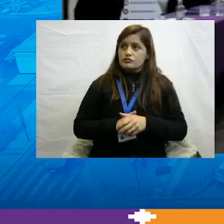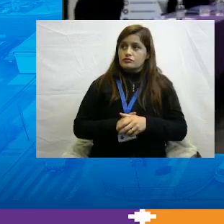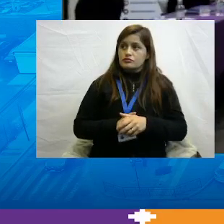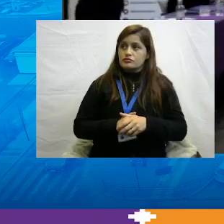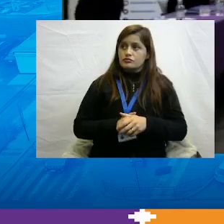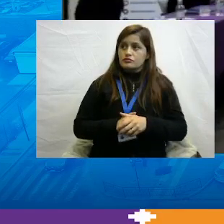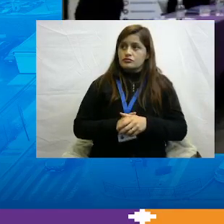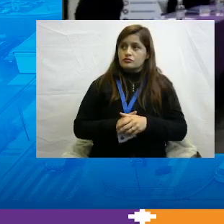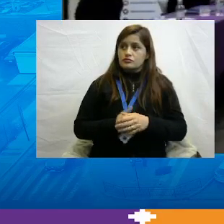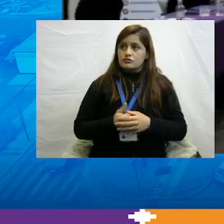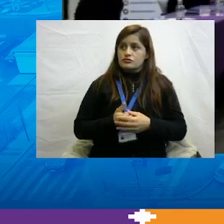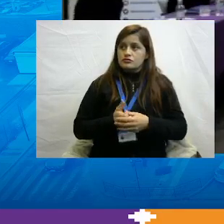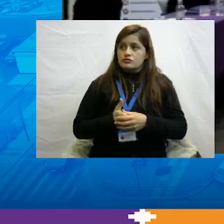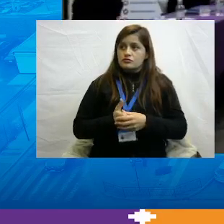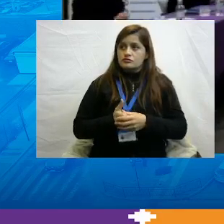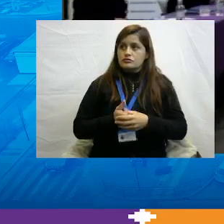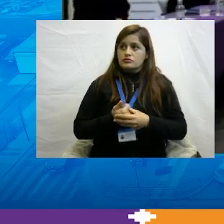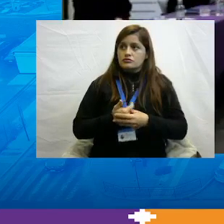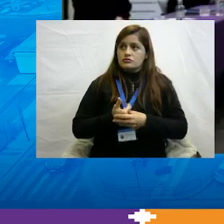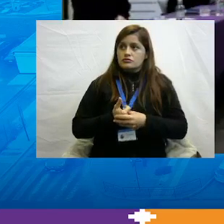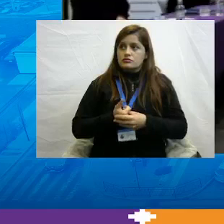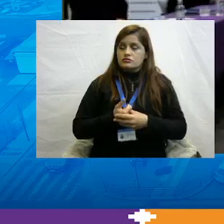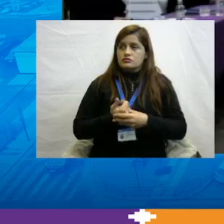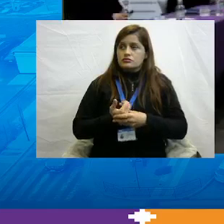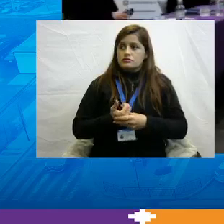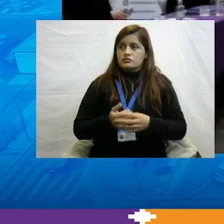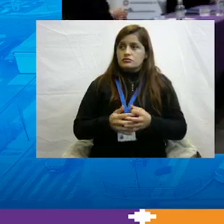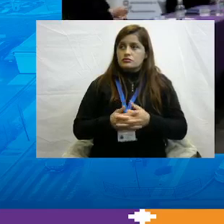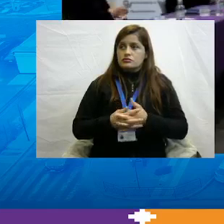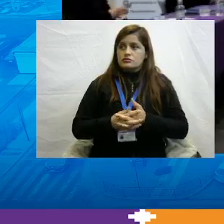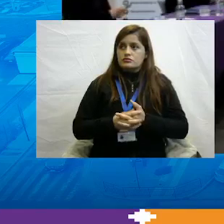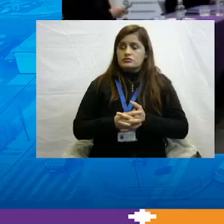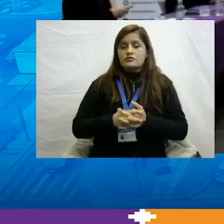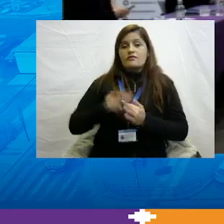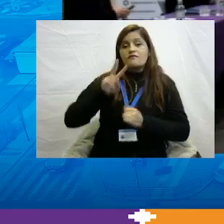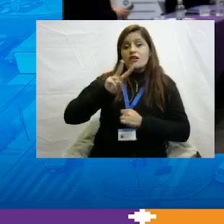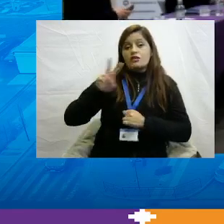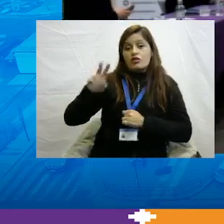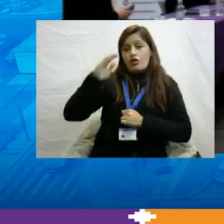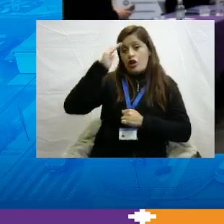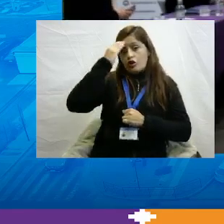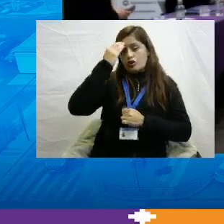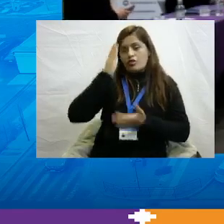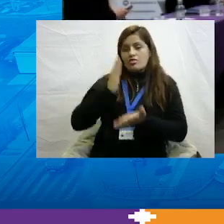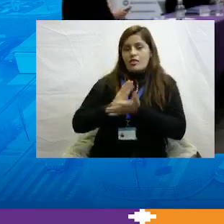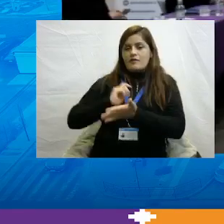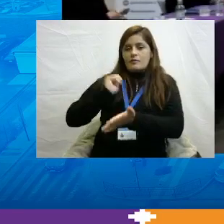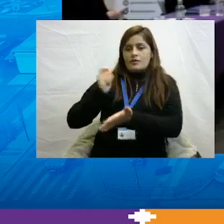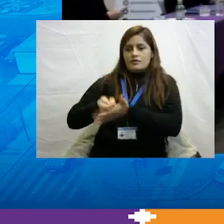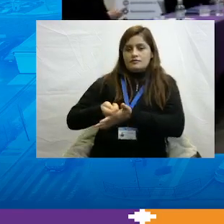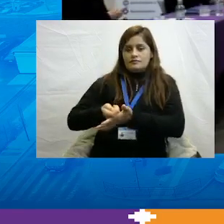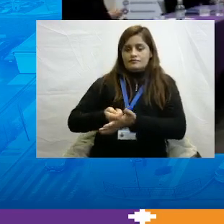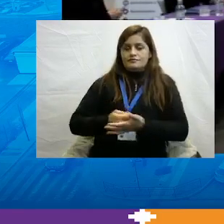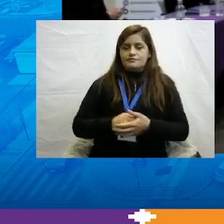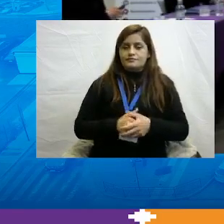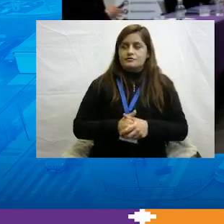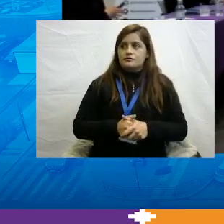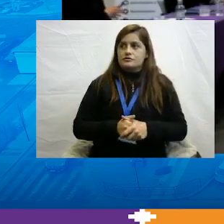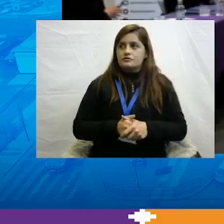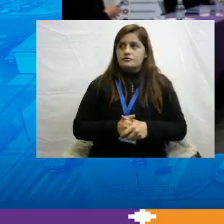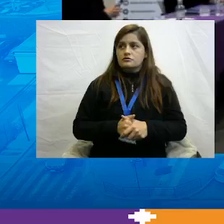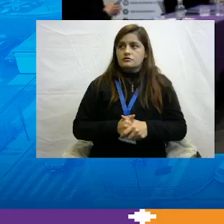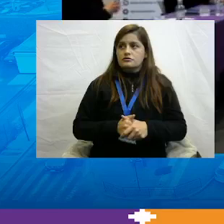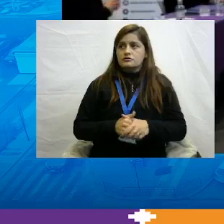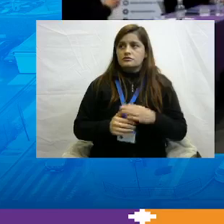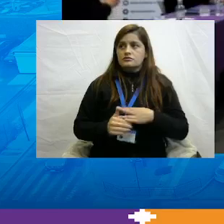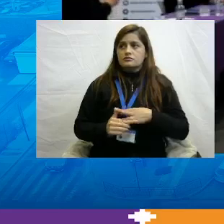No, el 22 de agosto es la fecha en que se debe pagar la conciliación. Ya. El 22 de agosto, pero puedo hablar con la